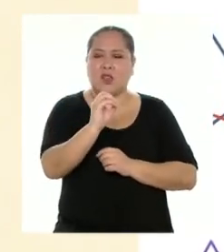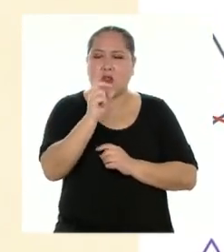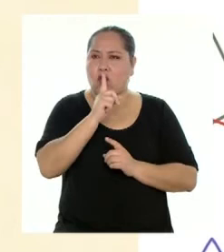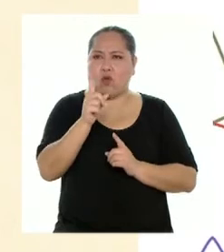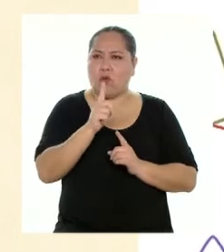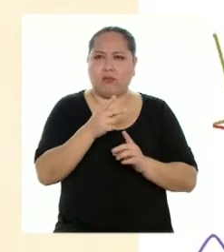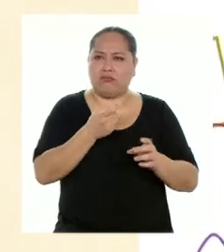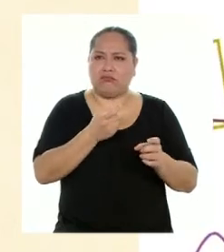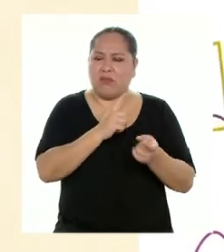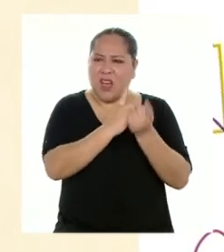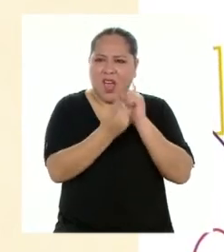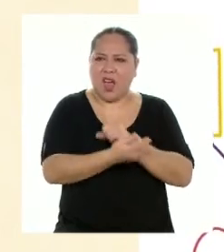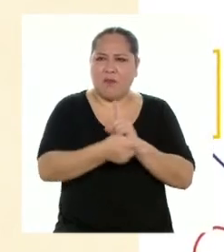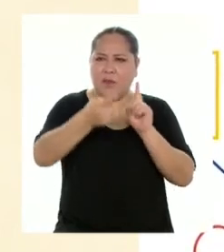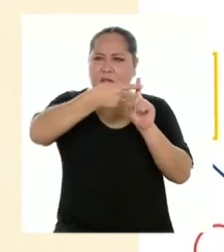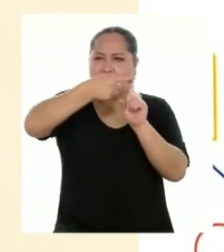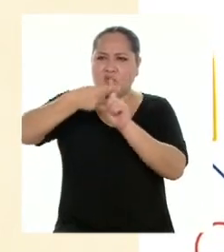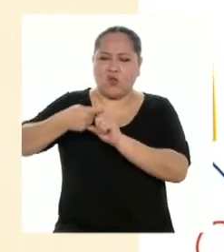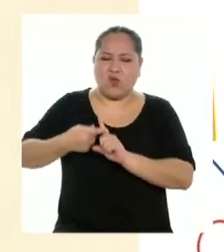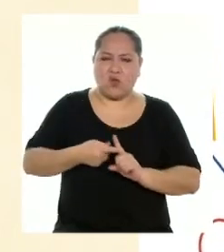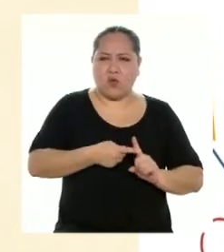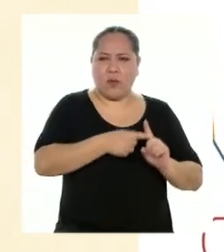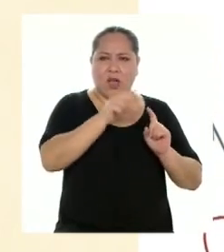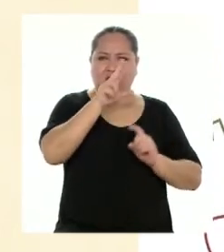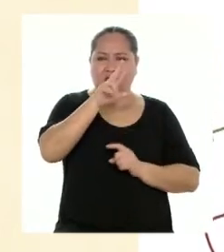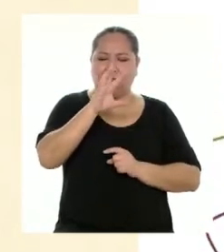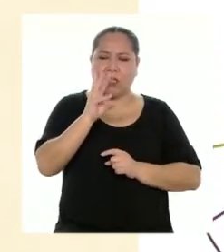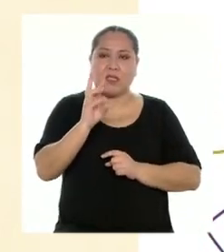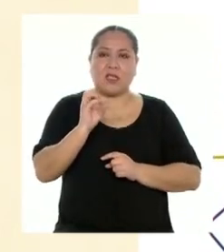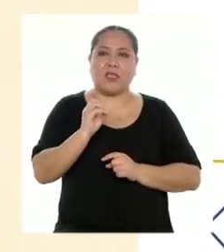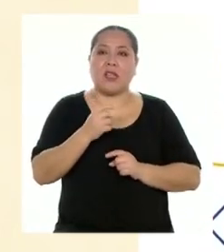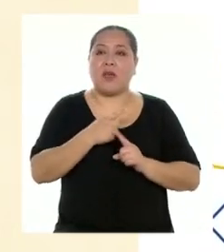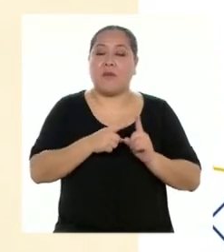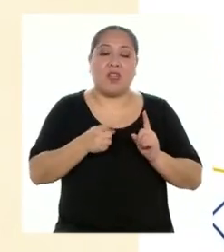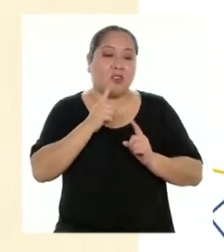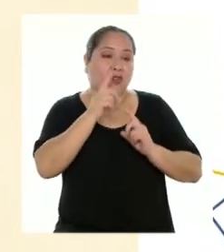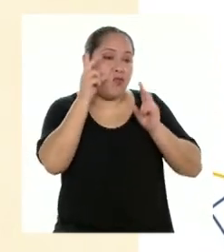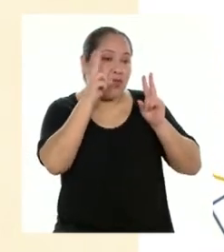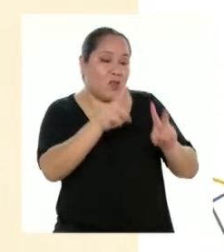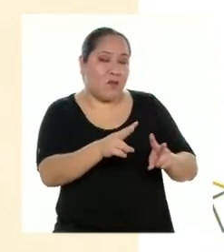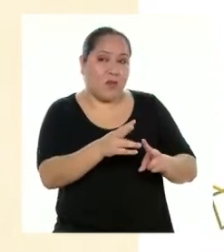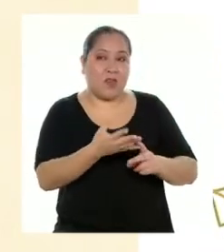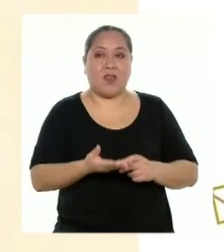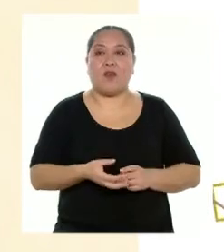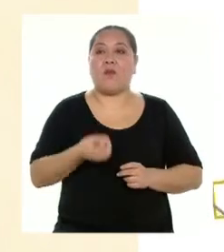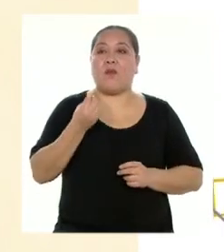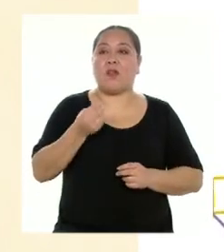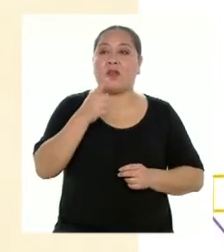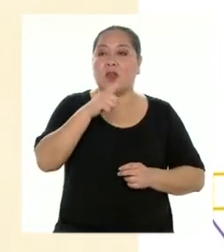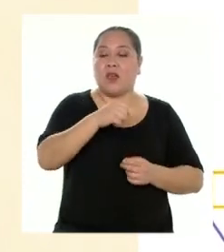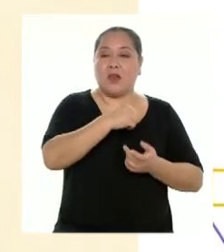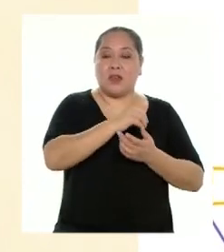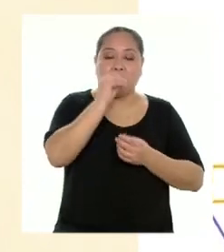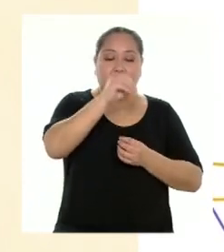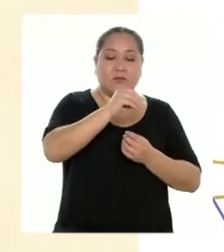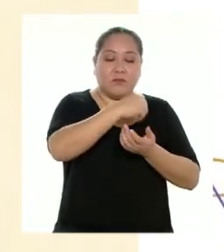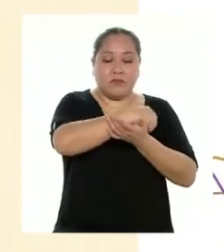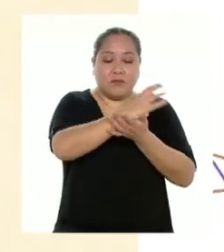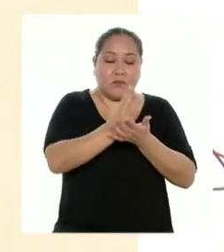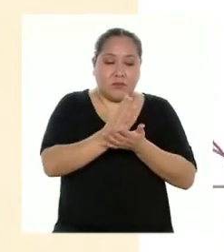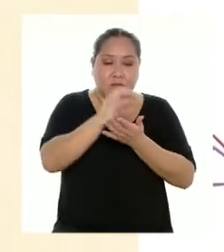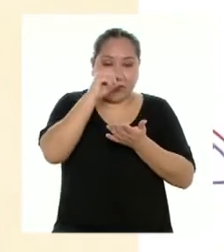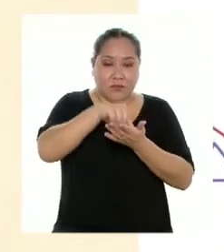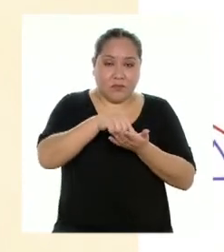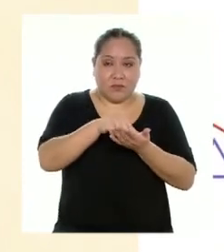suma total de 360. Sin embargo, tampoco se visualiza en el gráfico porque tener un sector implicaría tener un